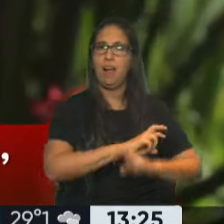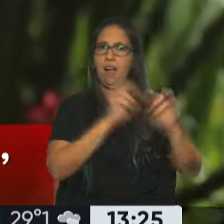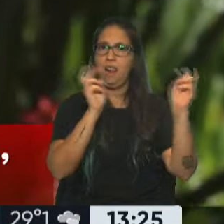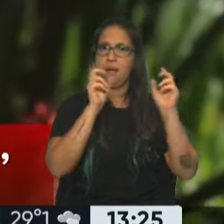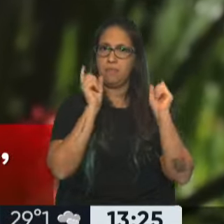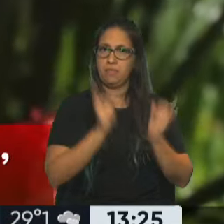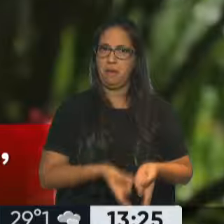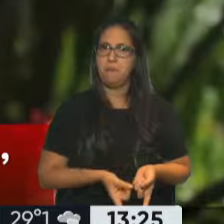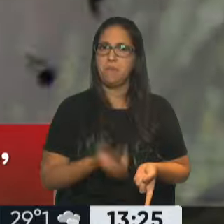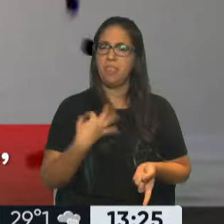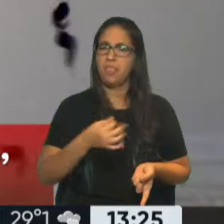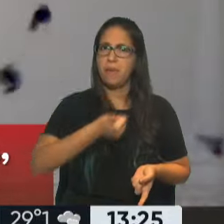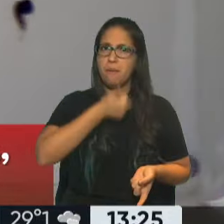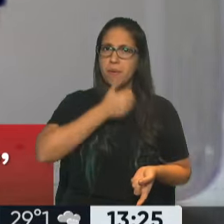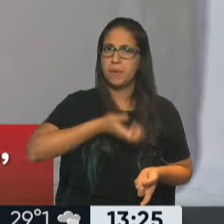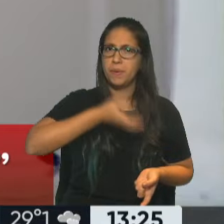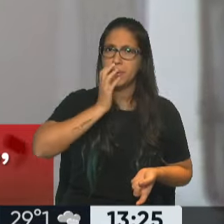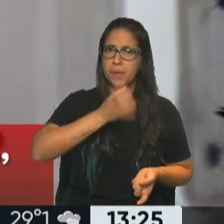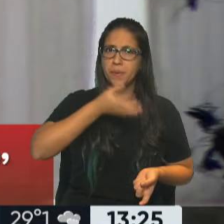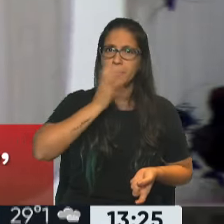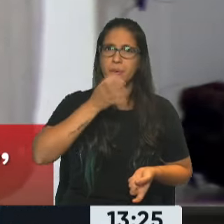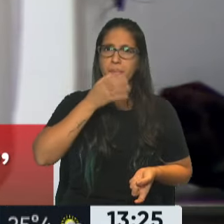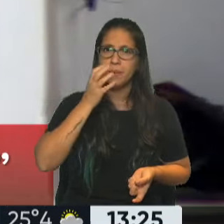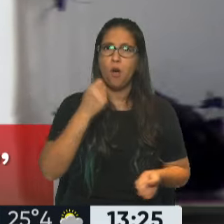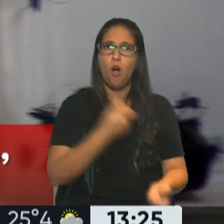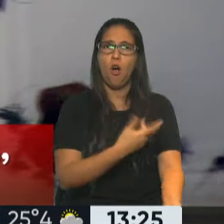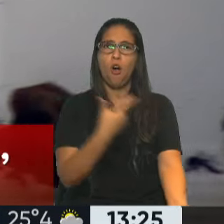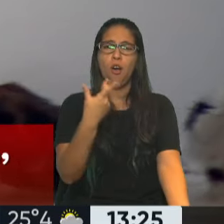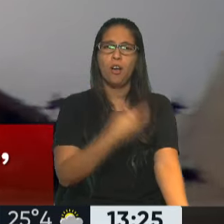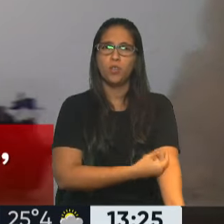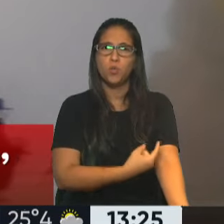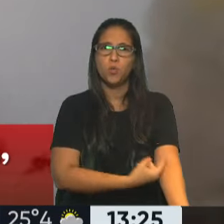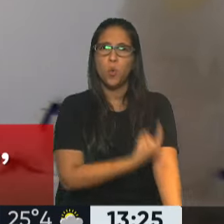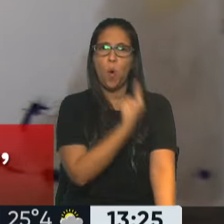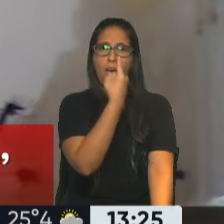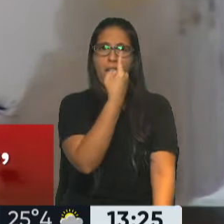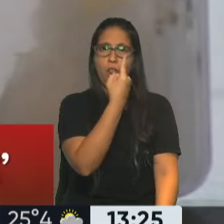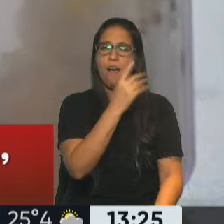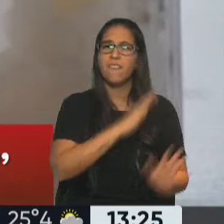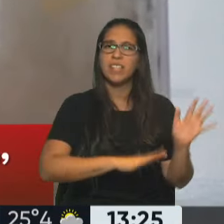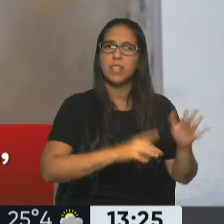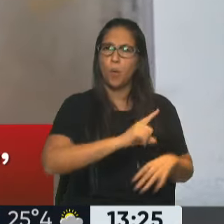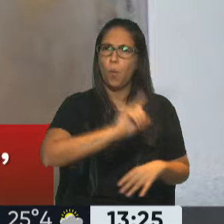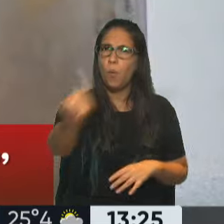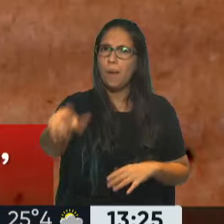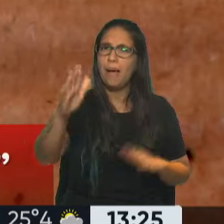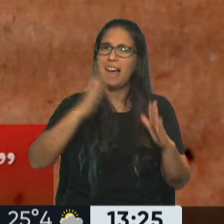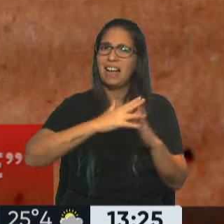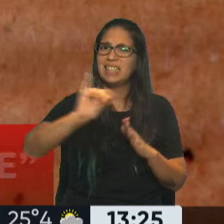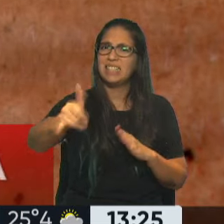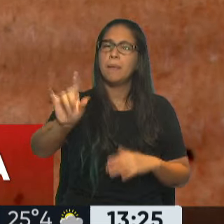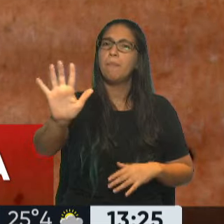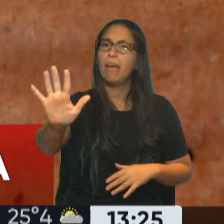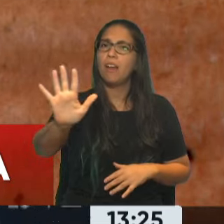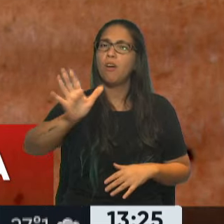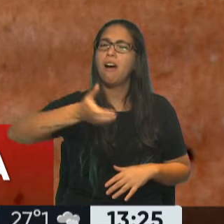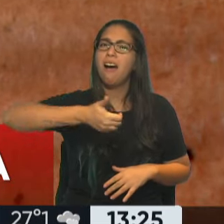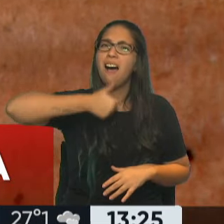uno tiene que hidratar bien al paciente. Por eso a veces le decimos, vuelva a su casa, está bien, pero no se olvide de